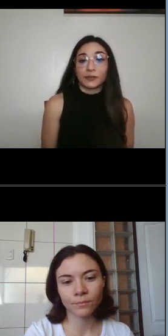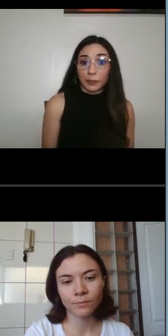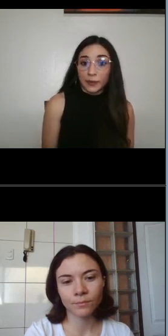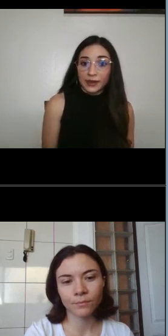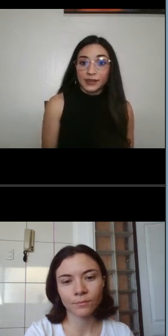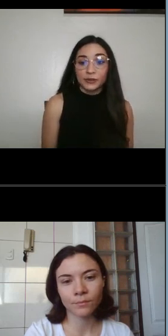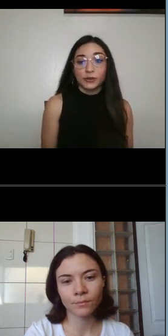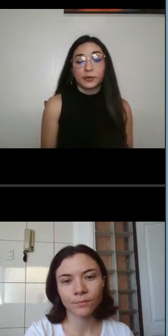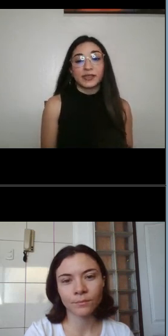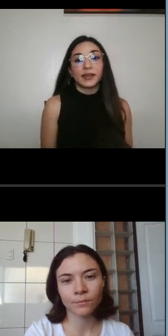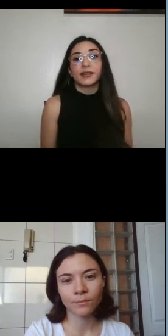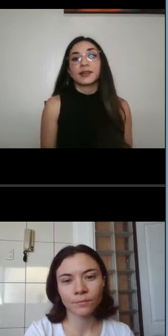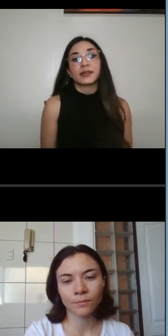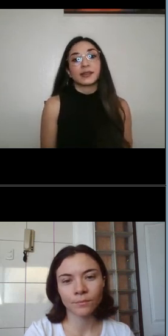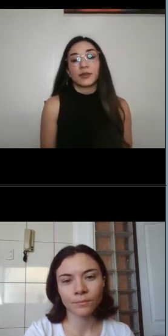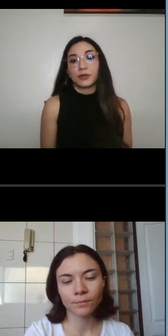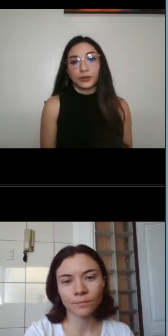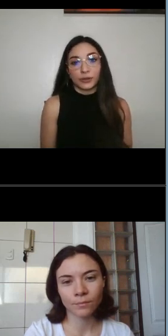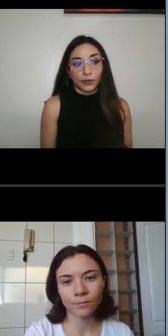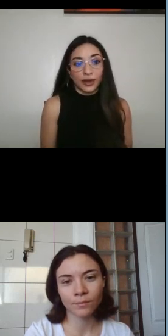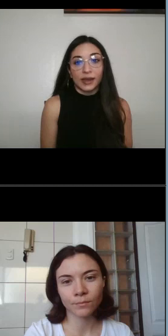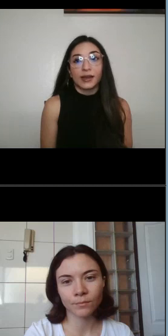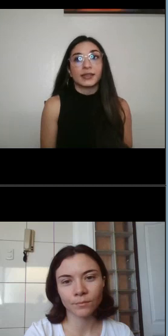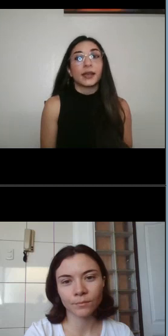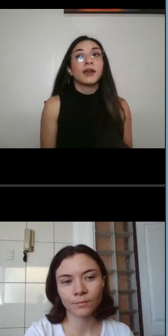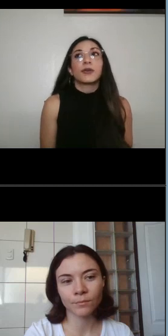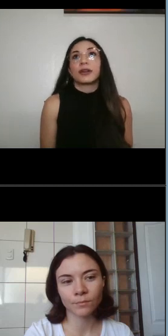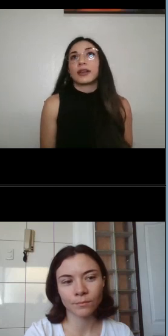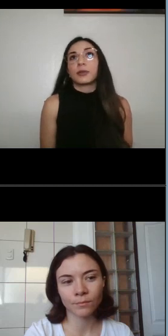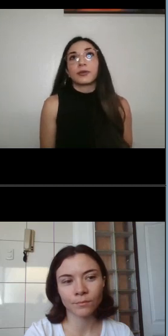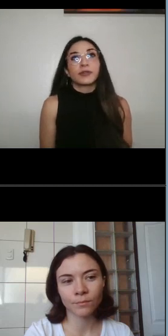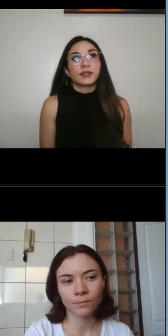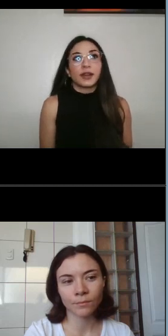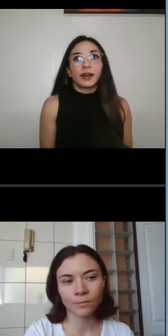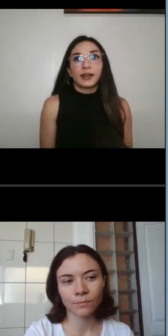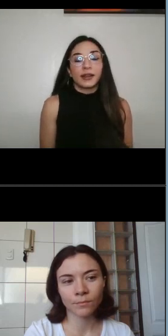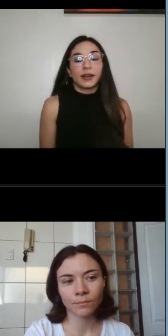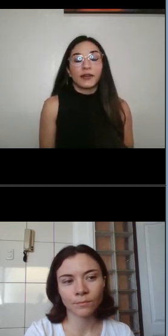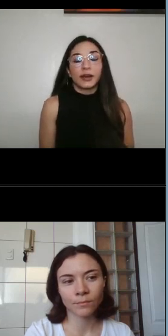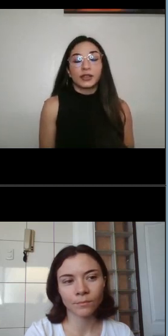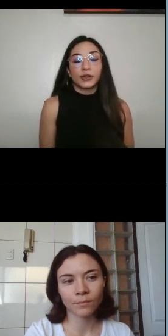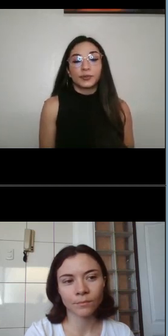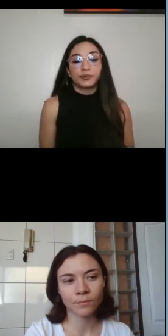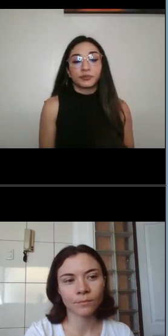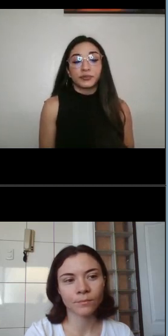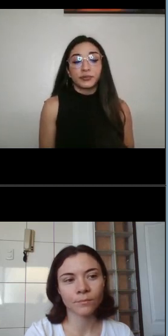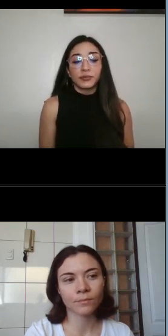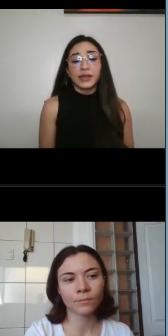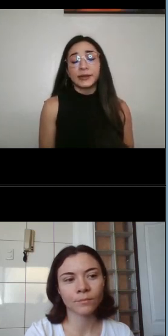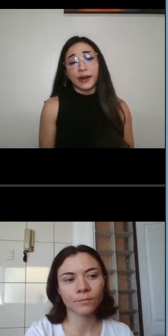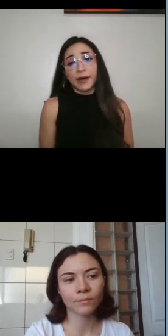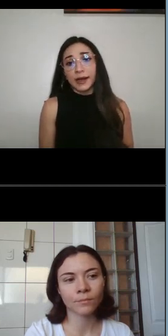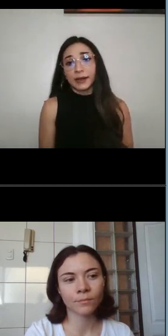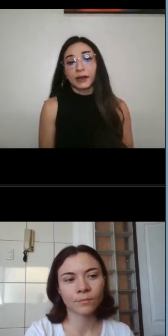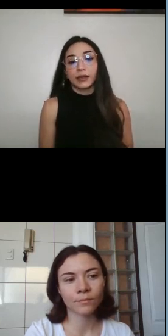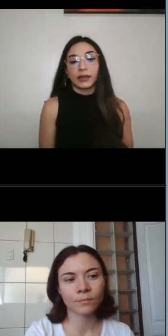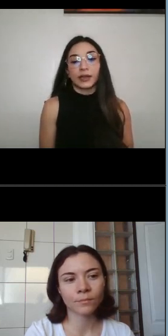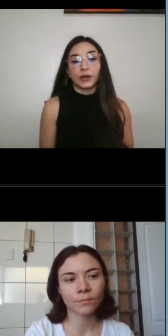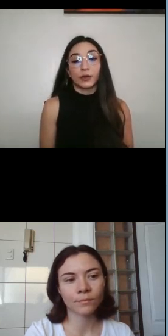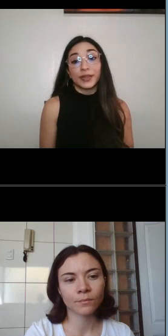a los papás de nuestros pacientes, así como a nuestros colegas y cualquier profesional que tenga relación